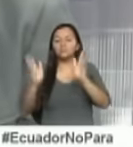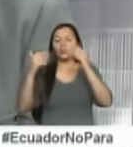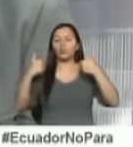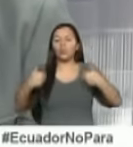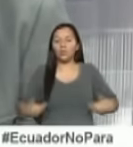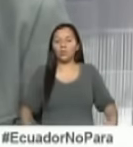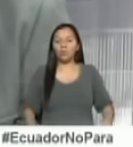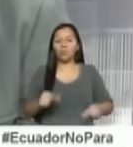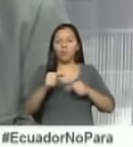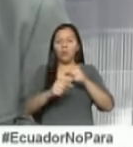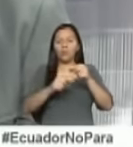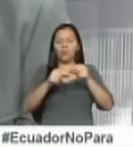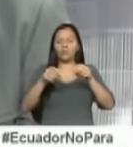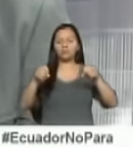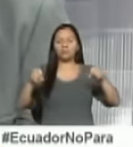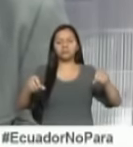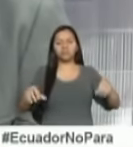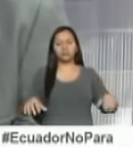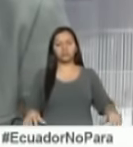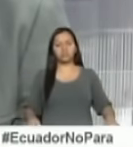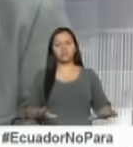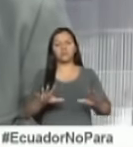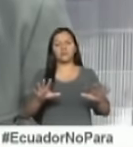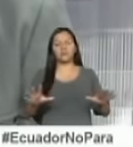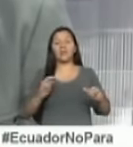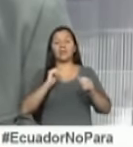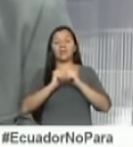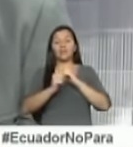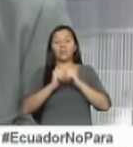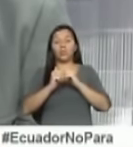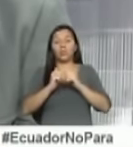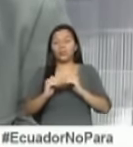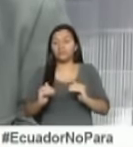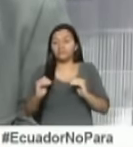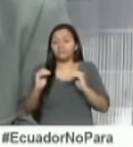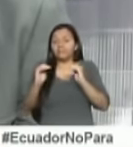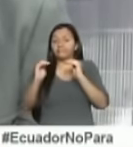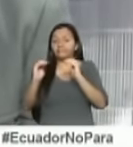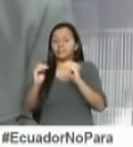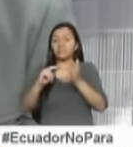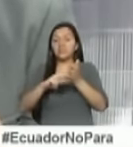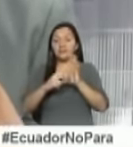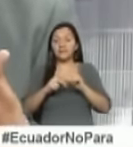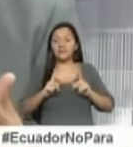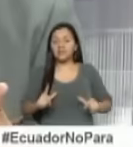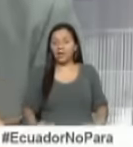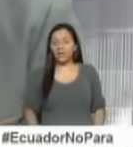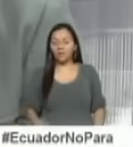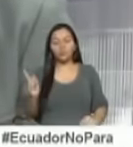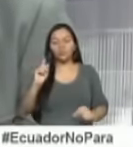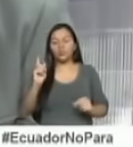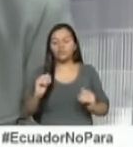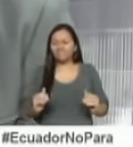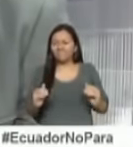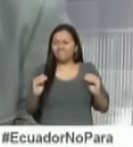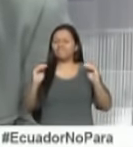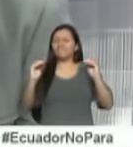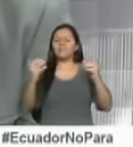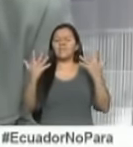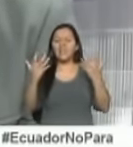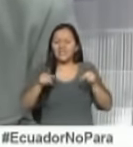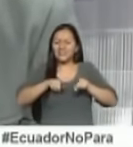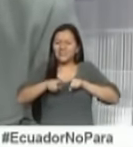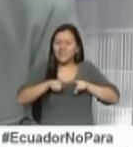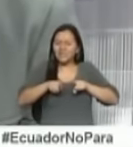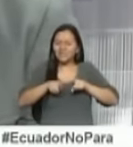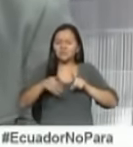desentrenar. El deporte de alto rendimiento no es salud, el deportista se exige al máximo. A rendir al máximo cada uno de sus